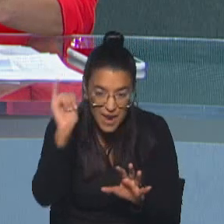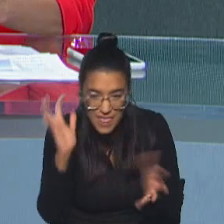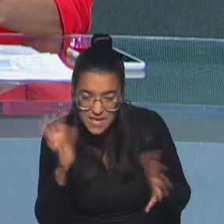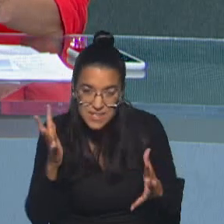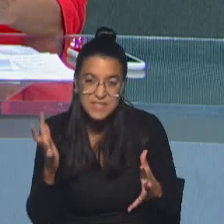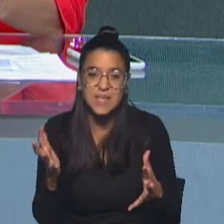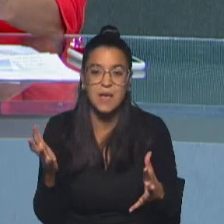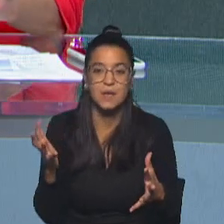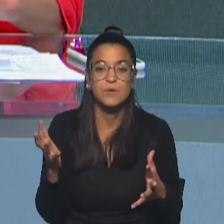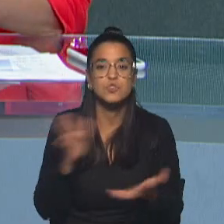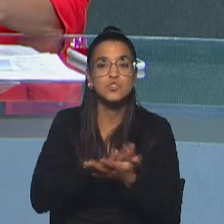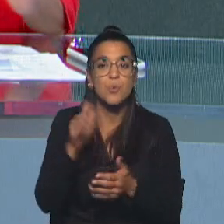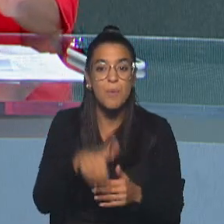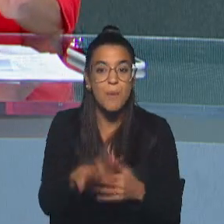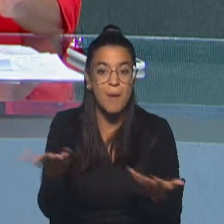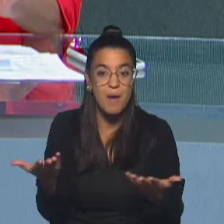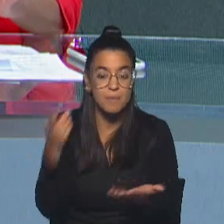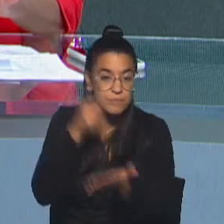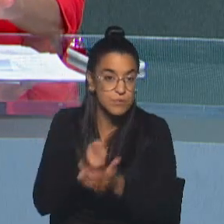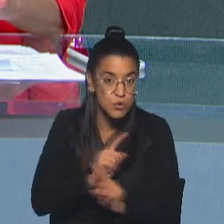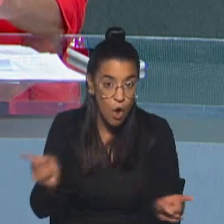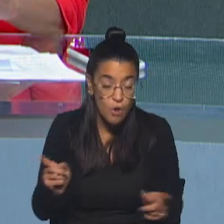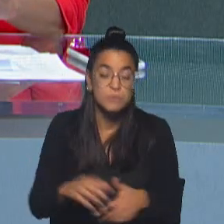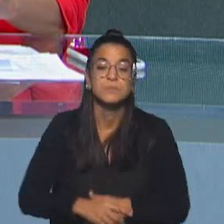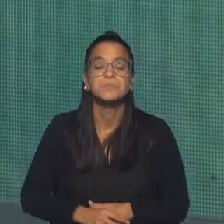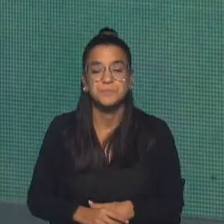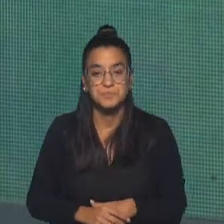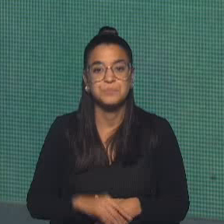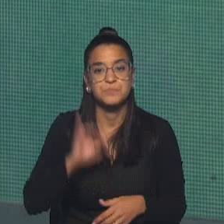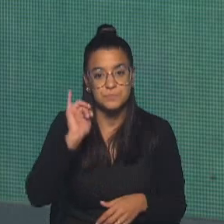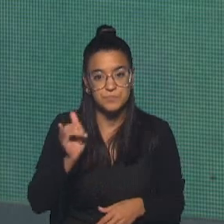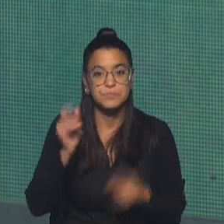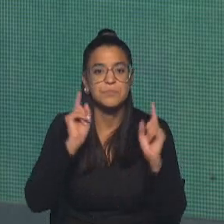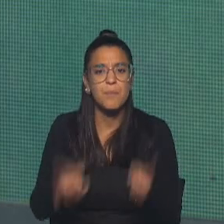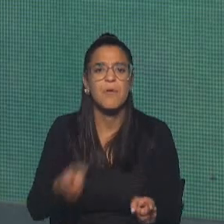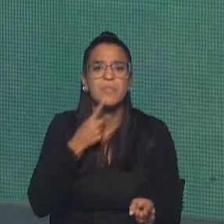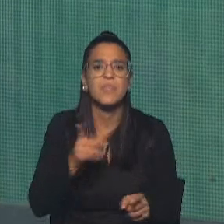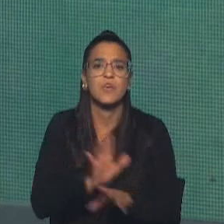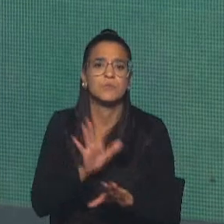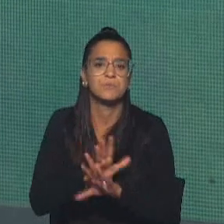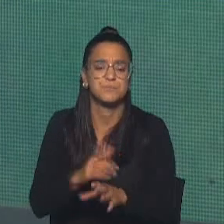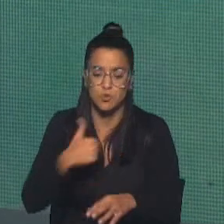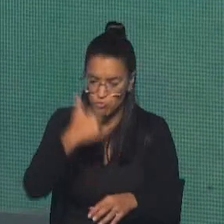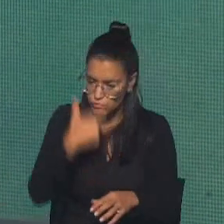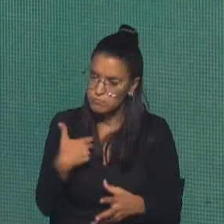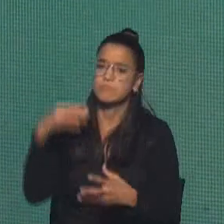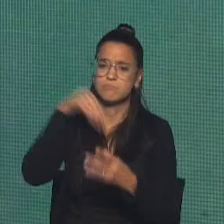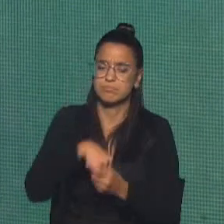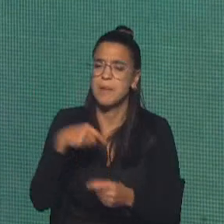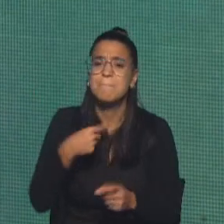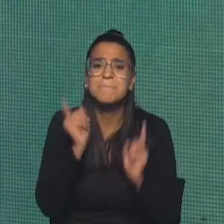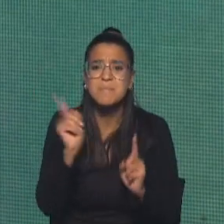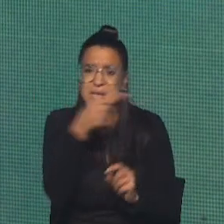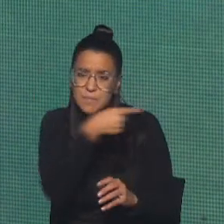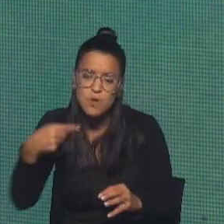advertencia sobre lo que podía no pasar, que era el pago. Sí, y también esto que dijo él de que se involucró personalmente, que esa misma semana habló